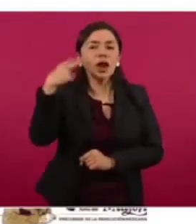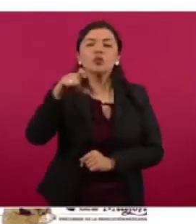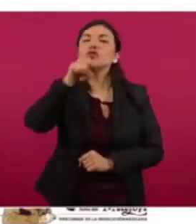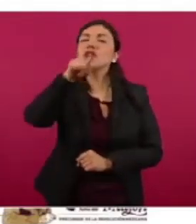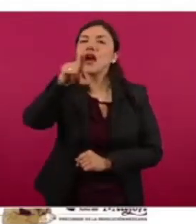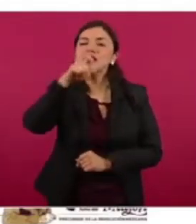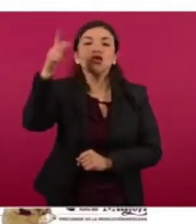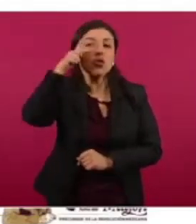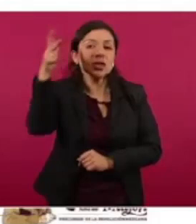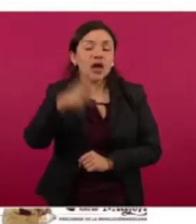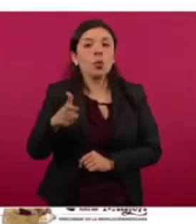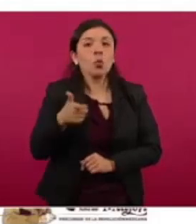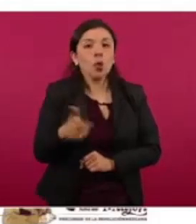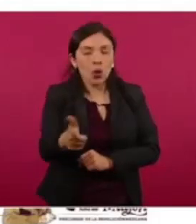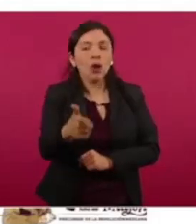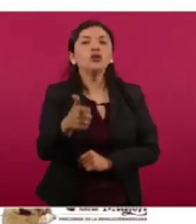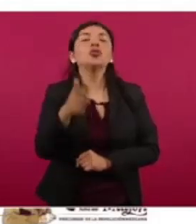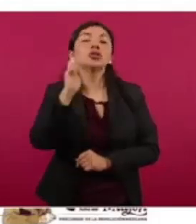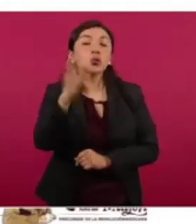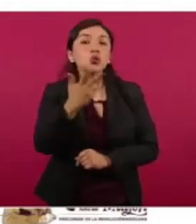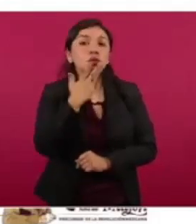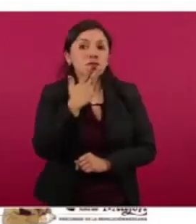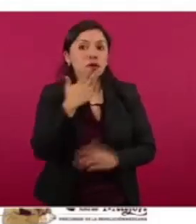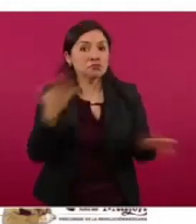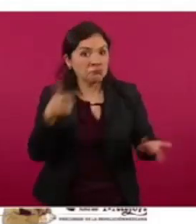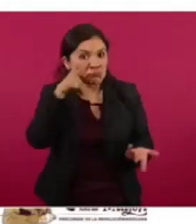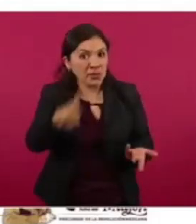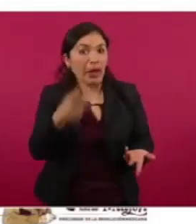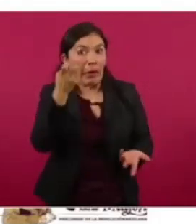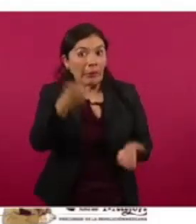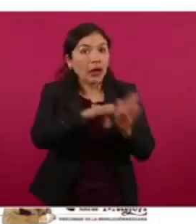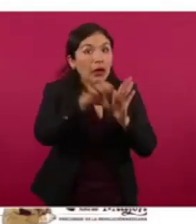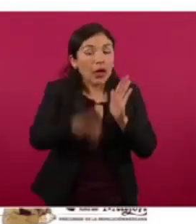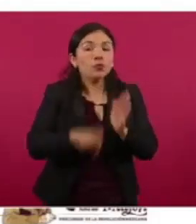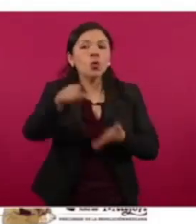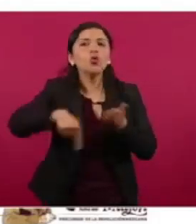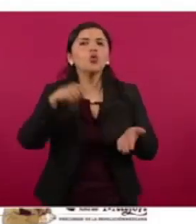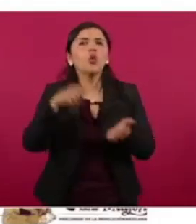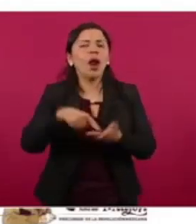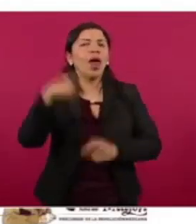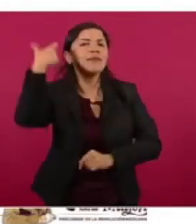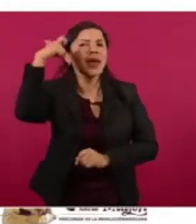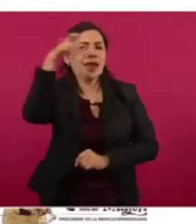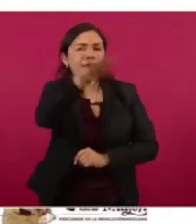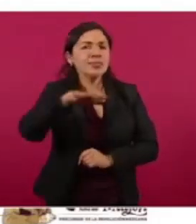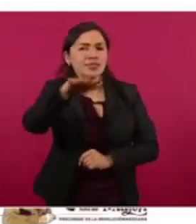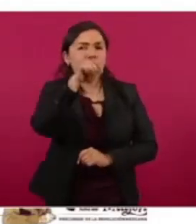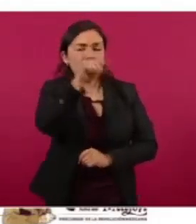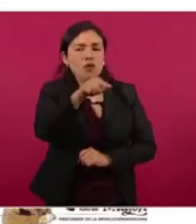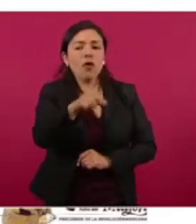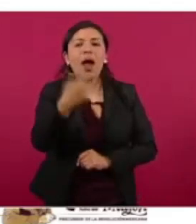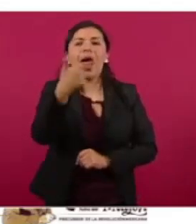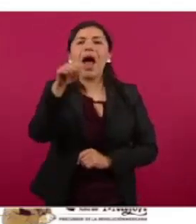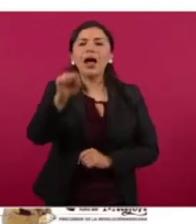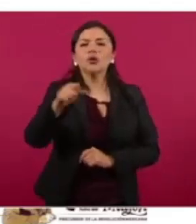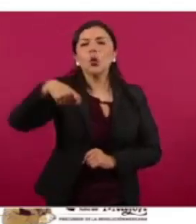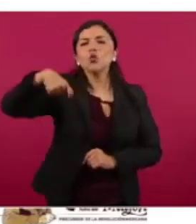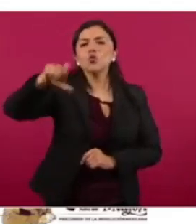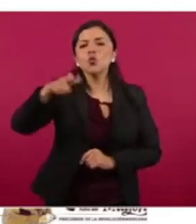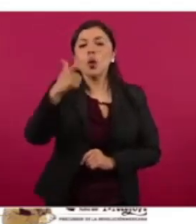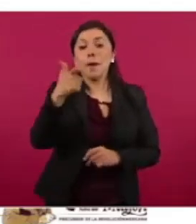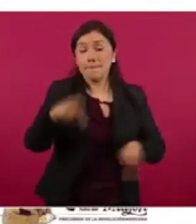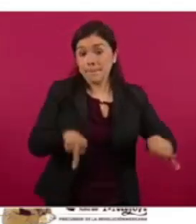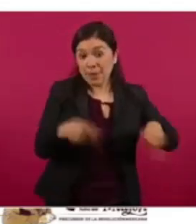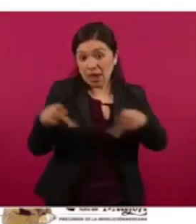Hidalgo, Guanajuato y Chihuahua. Un claro ejemplo de ellos, San Juan del Río, Querétaro, Gascú tiene el precio al